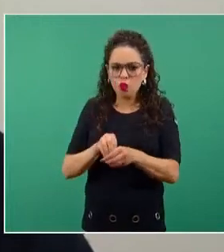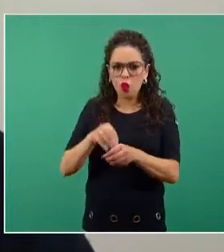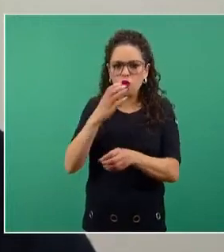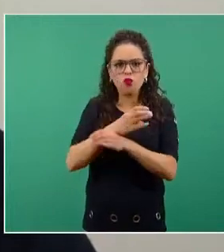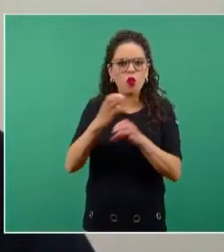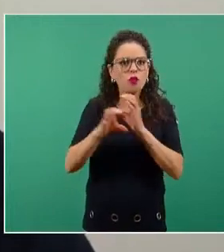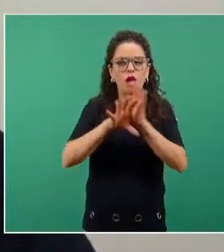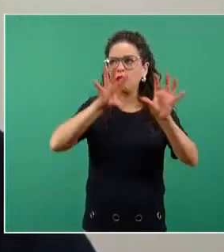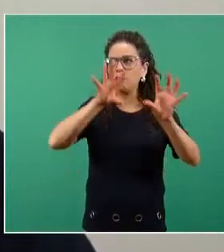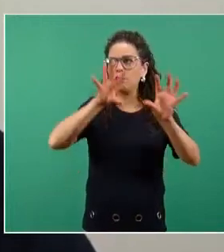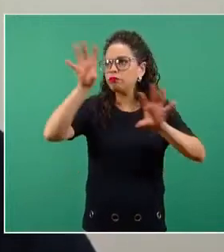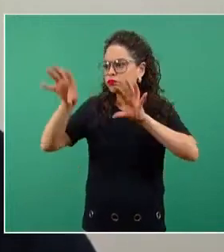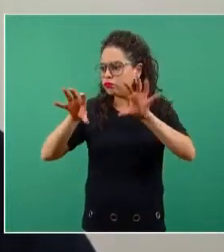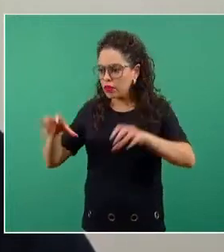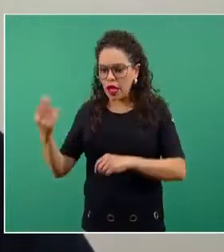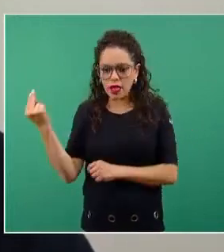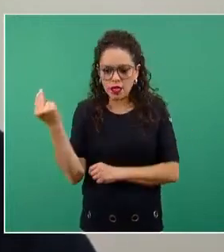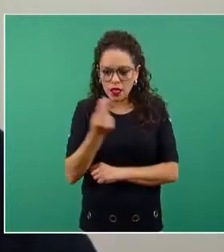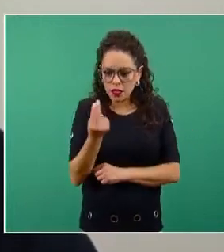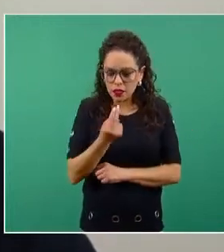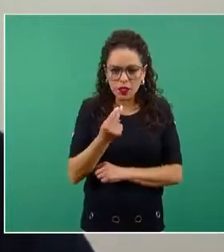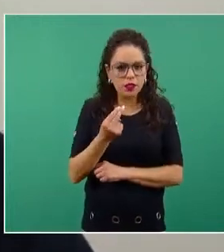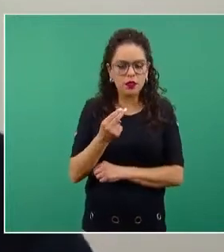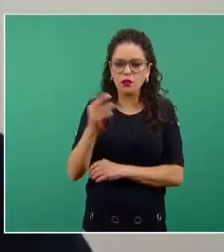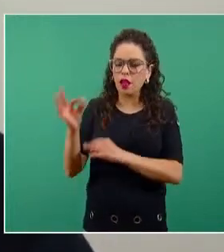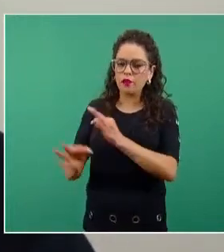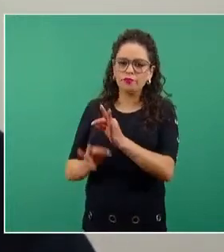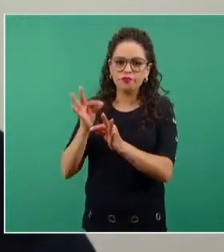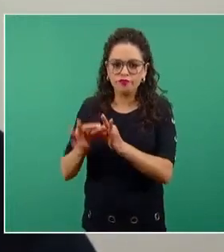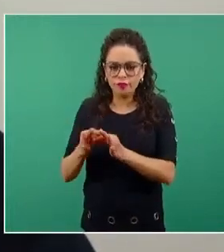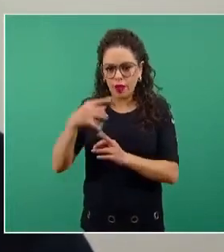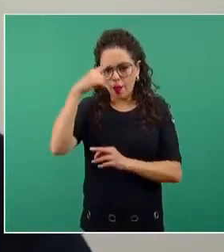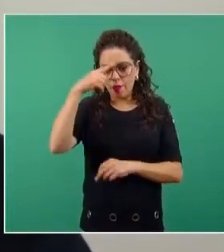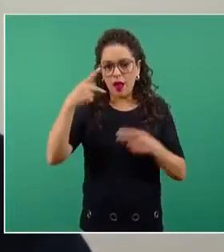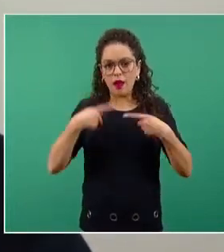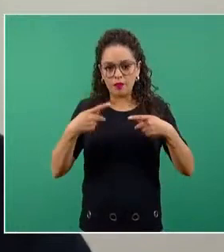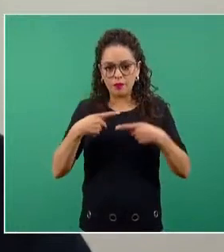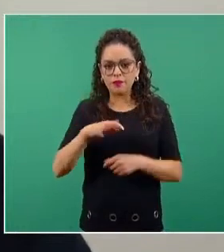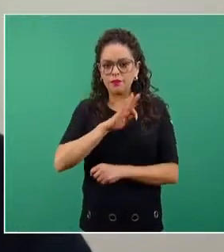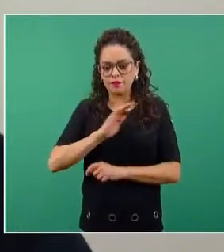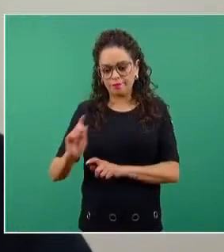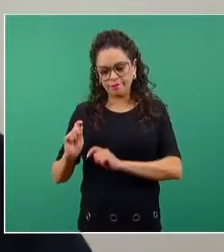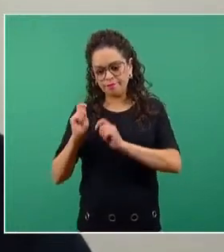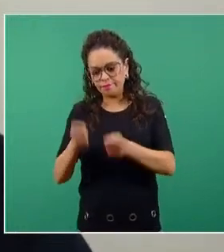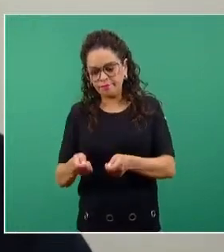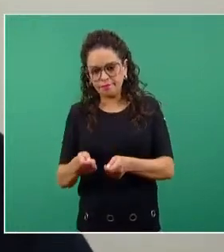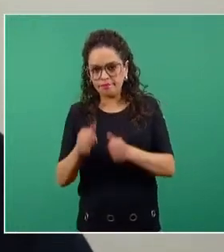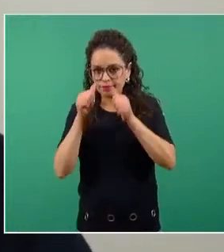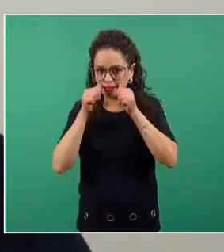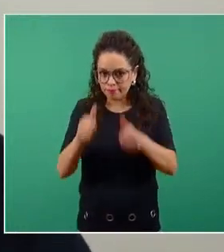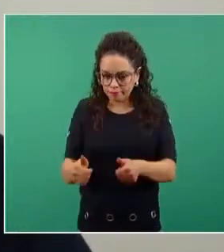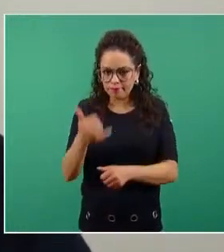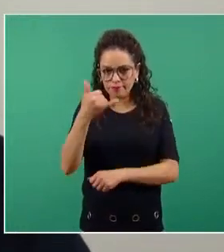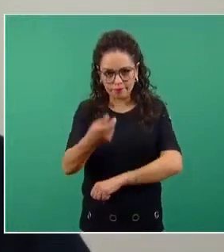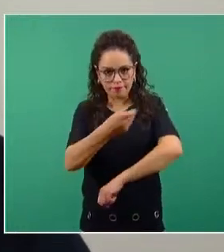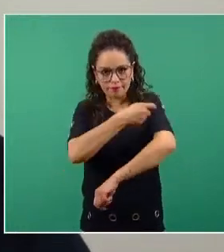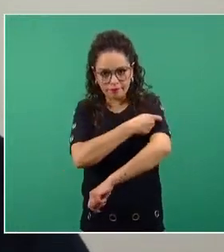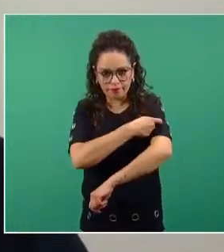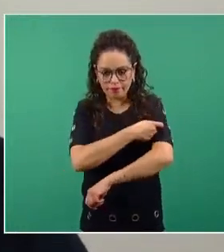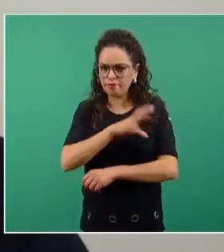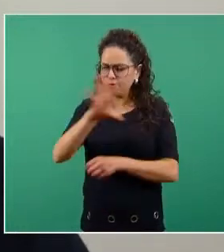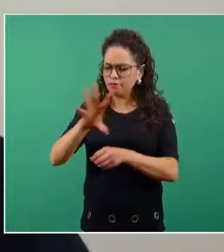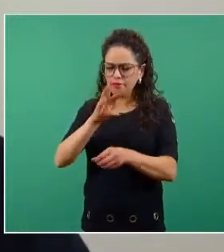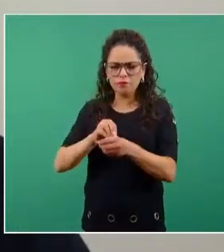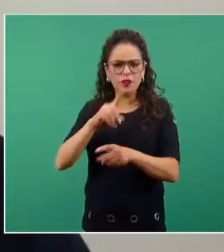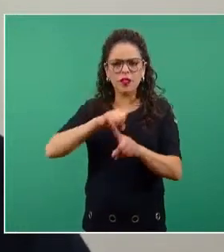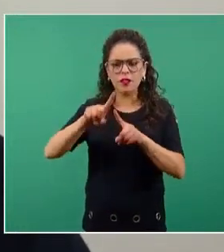mobiliario, todo lo necesario para que las personas puedan acceder y se pueda dar la atención. Y bueno, toda una serie de elementos